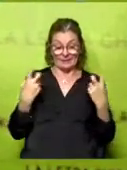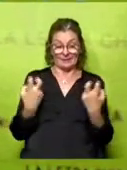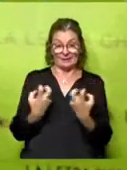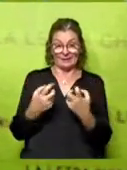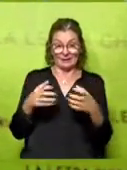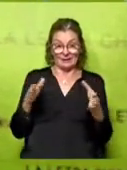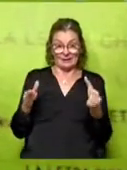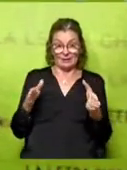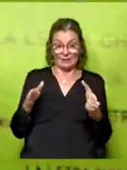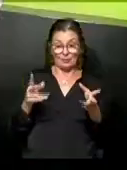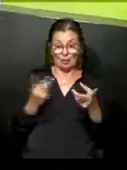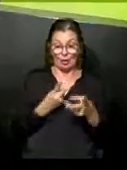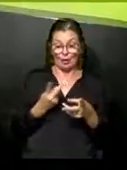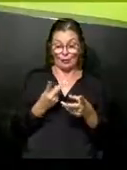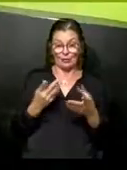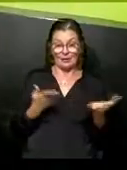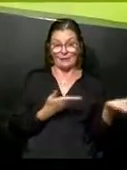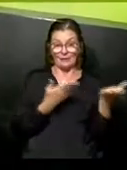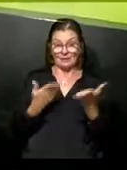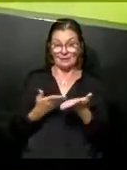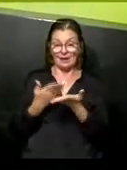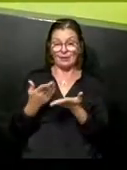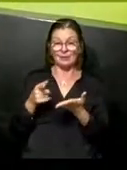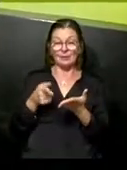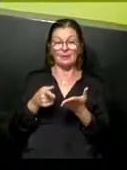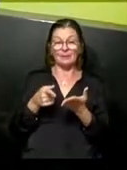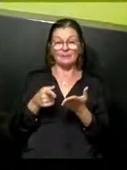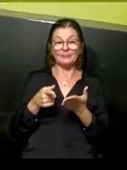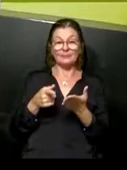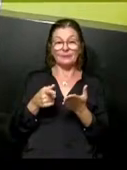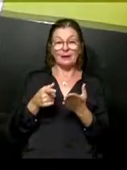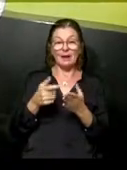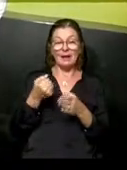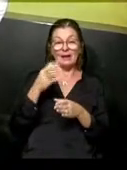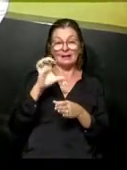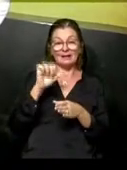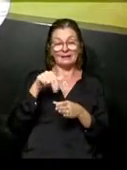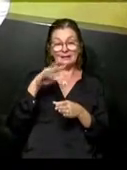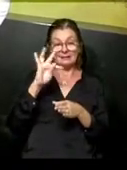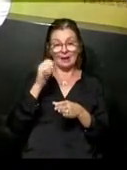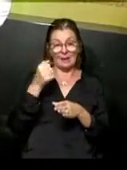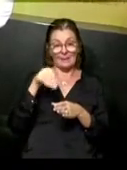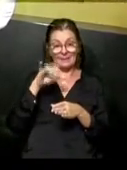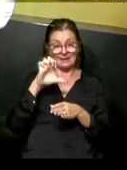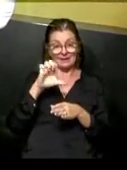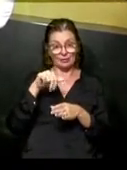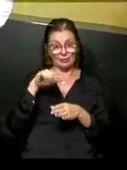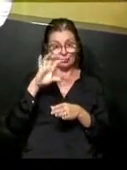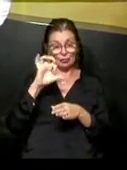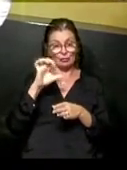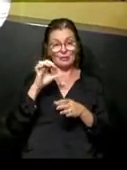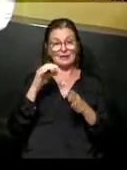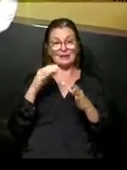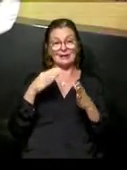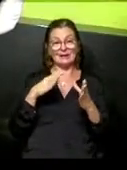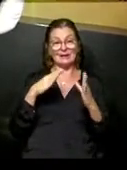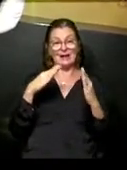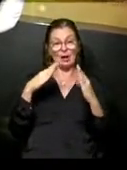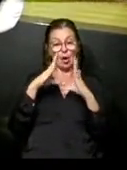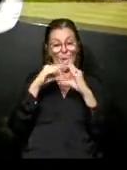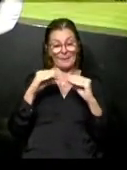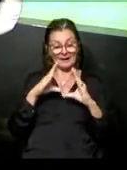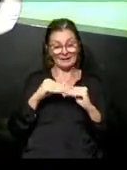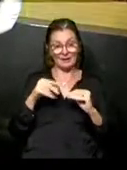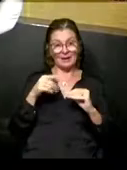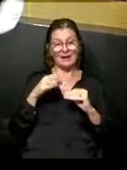este rincón y con estos invitados, a propósito de asentamientos y cooperativas. Recibimos a tales efectos a Karina Ceballos,